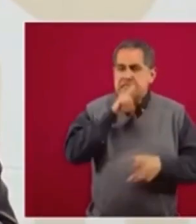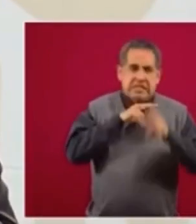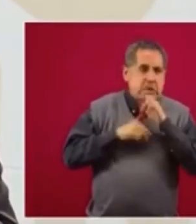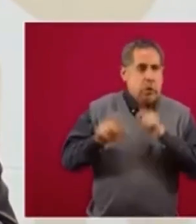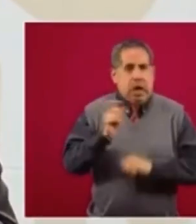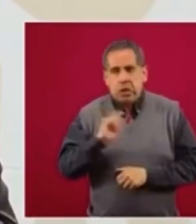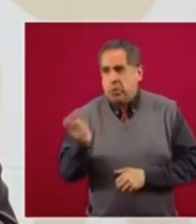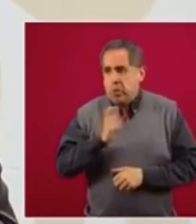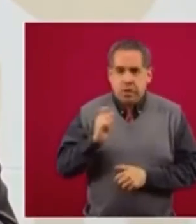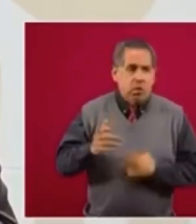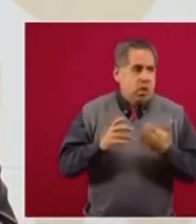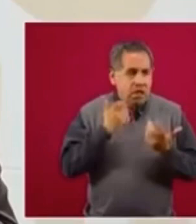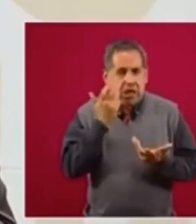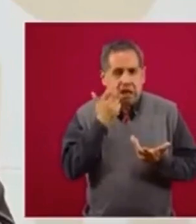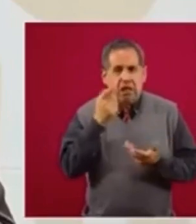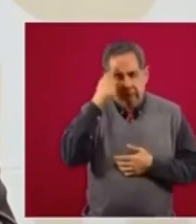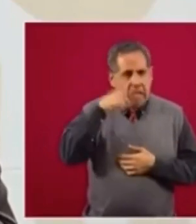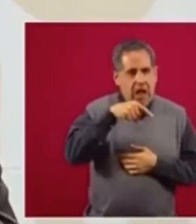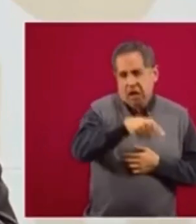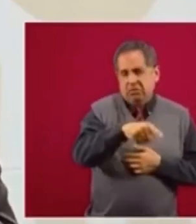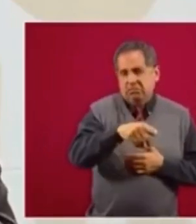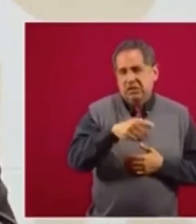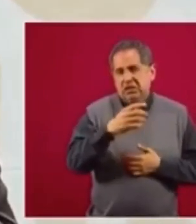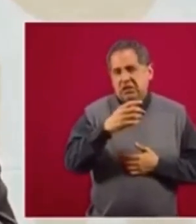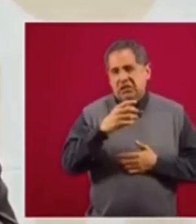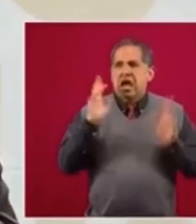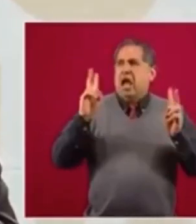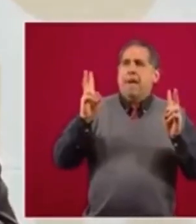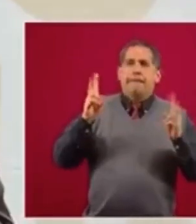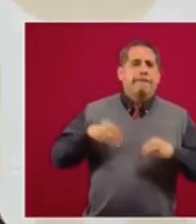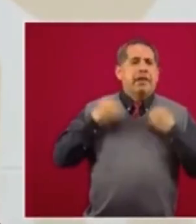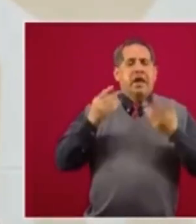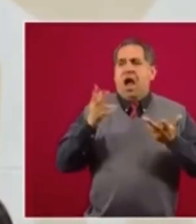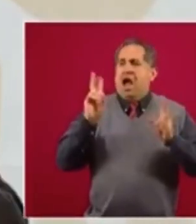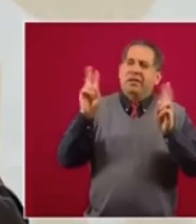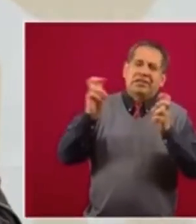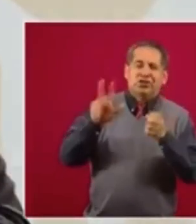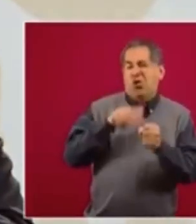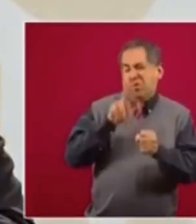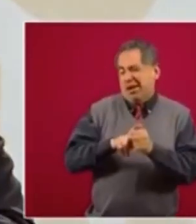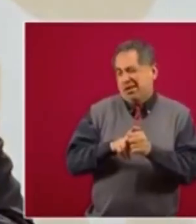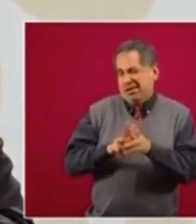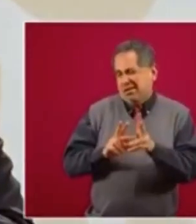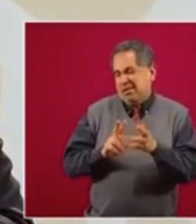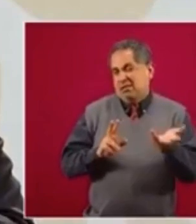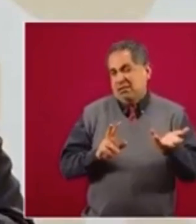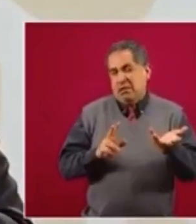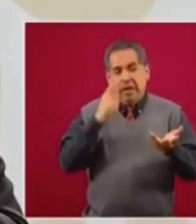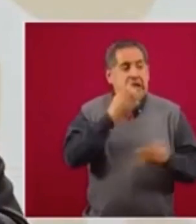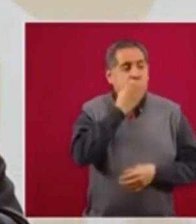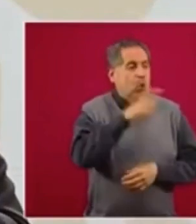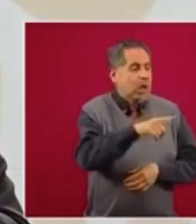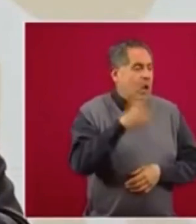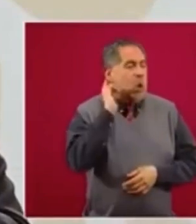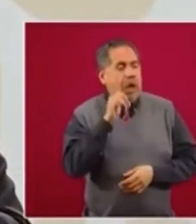impaciencia por regresar a una vida más normal y que la escuela